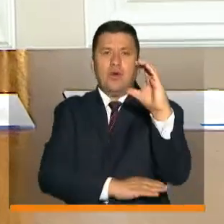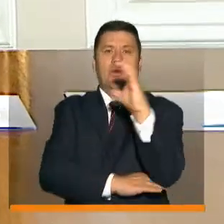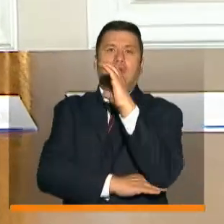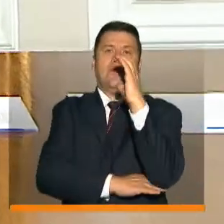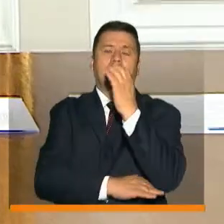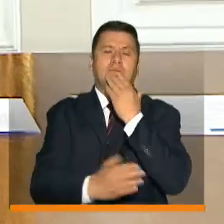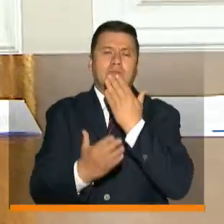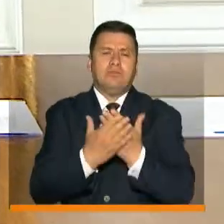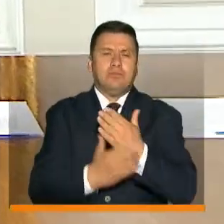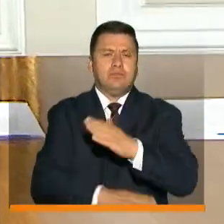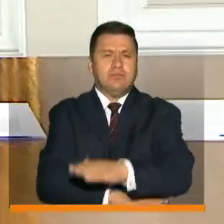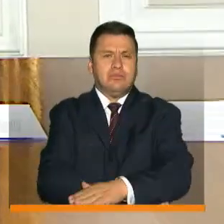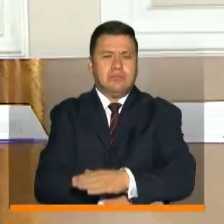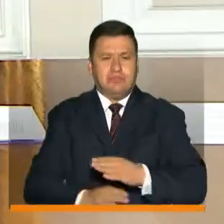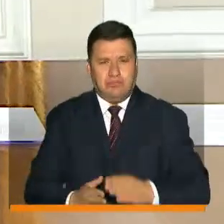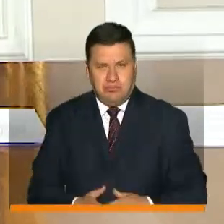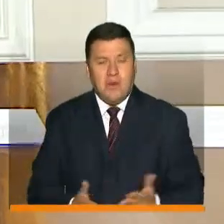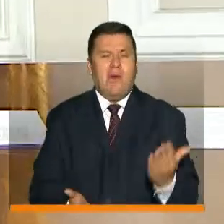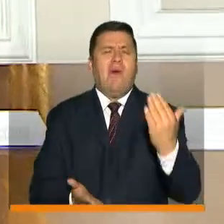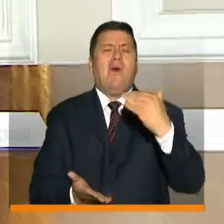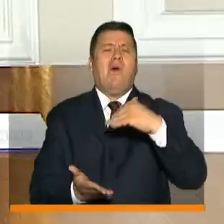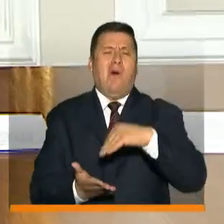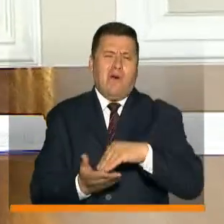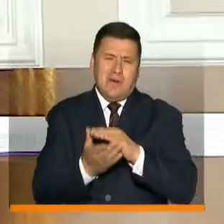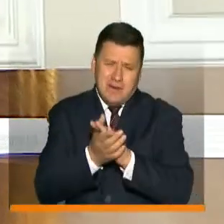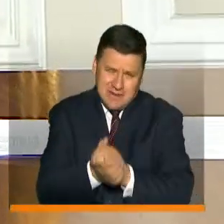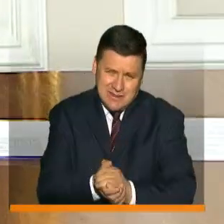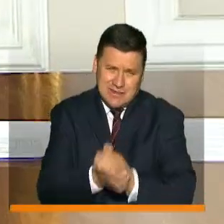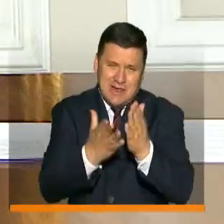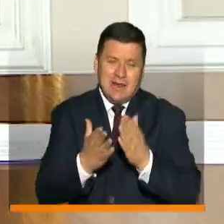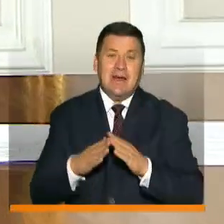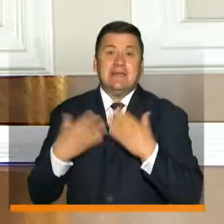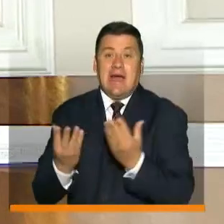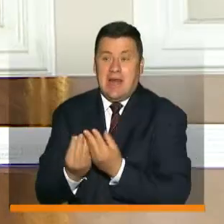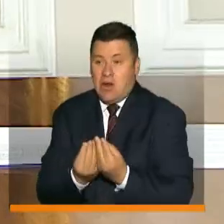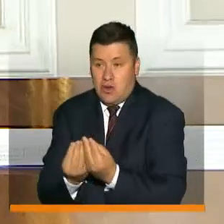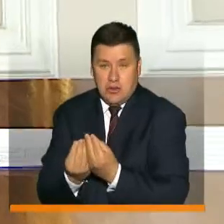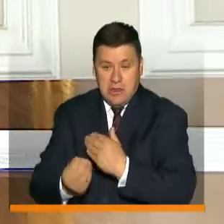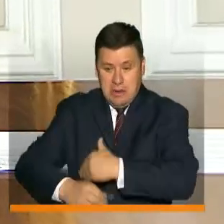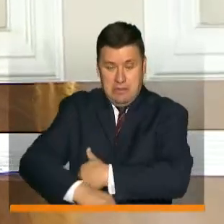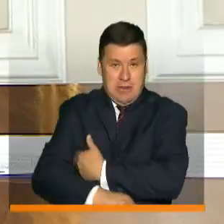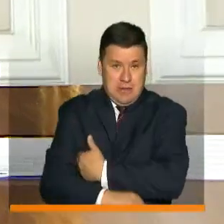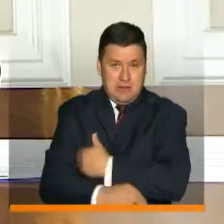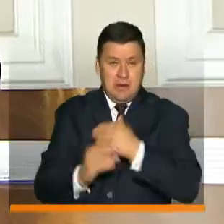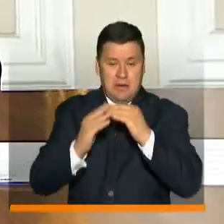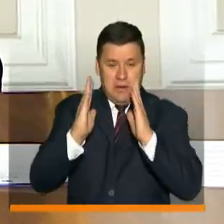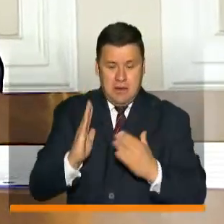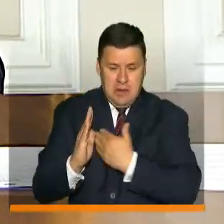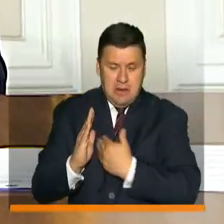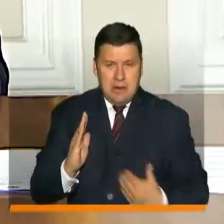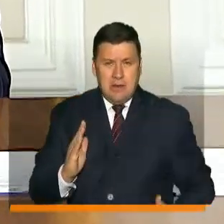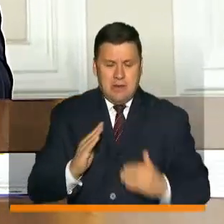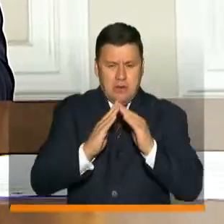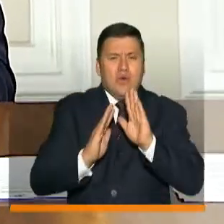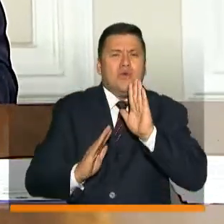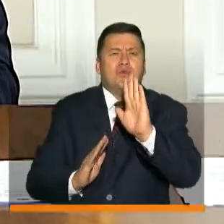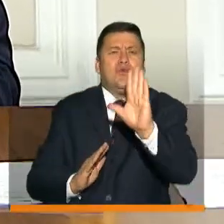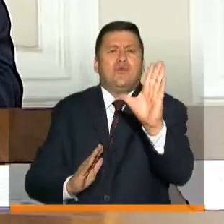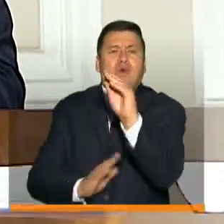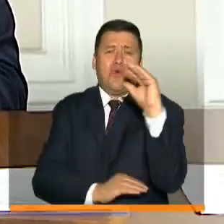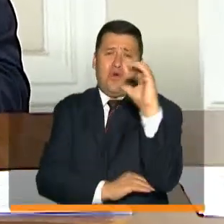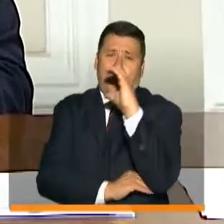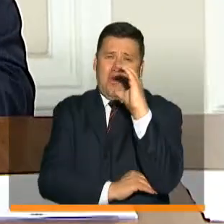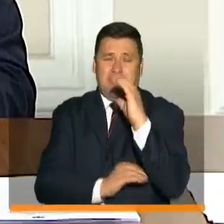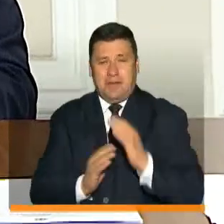Colombianos, muy buenas tardes. Una vez más, los saludo desde la sala del Consejo de Ministros en la Casa de Nariño, la casa de todos los